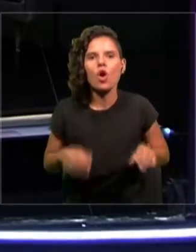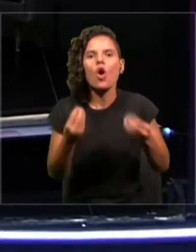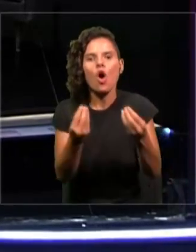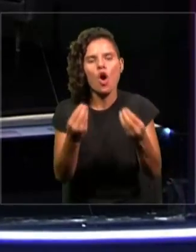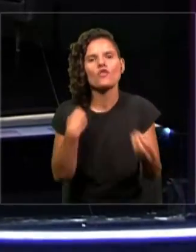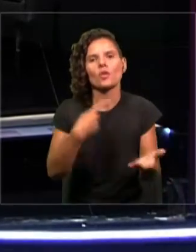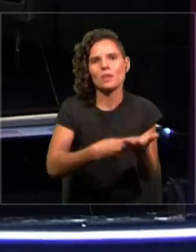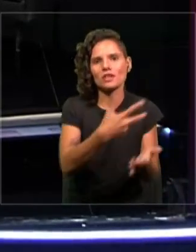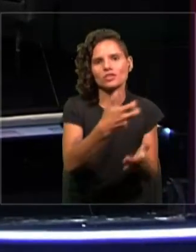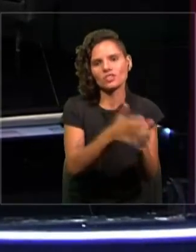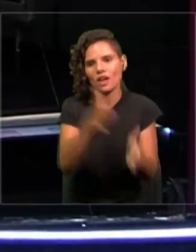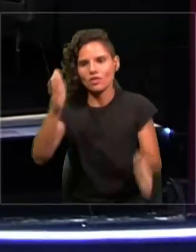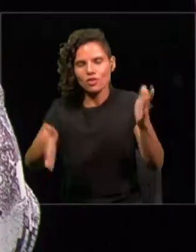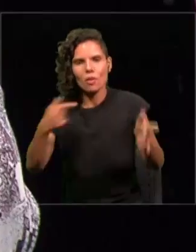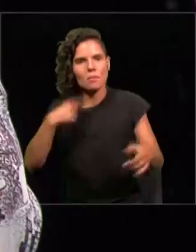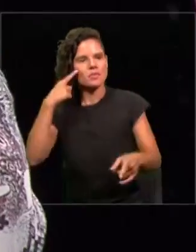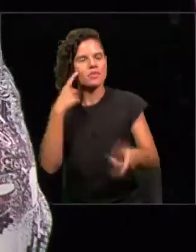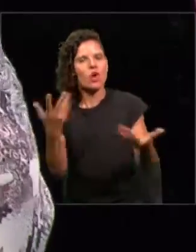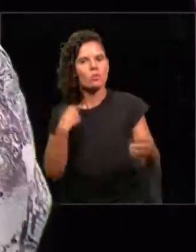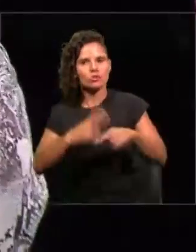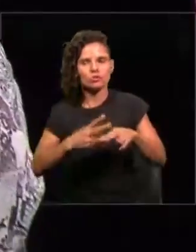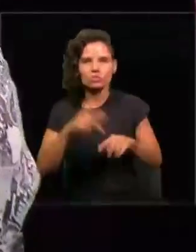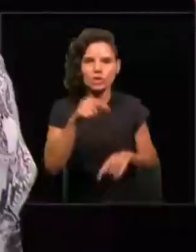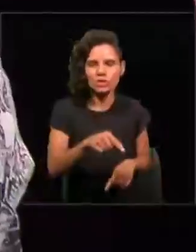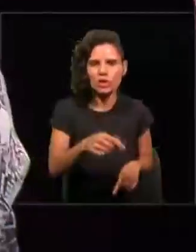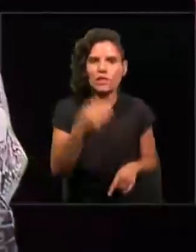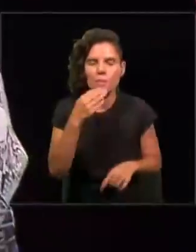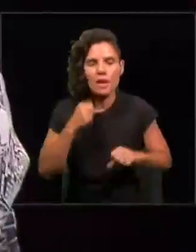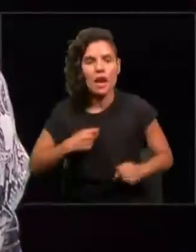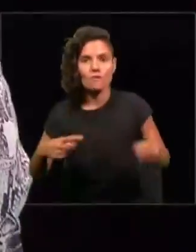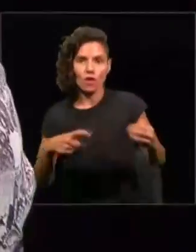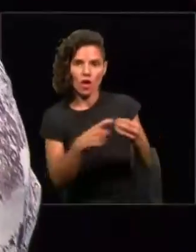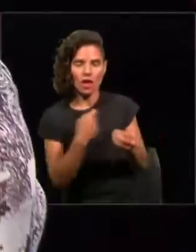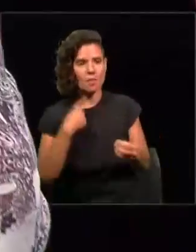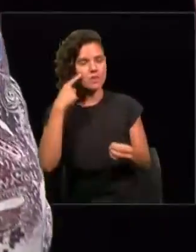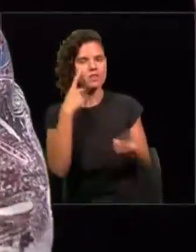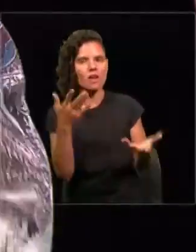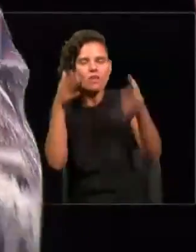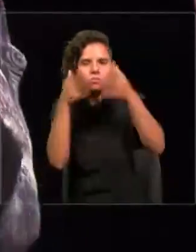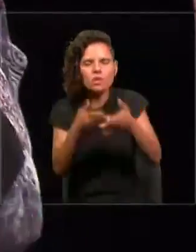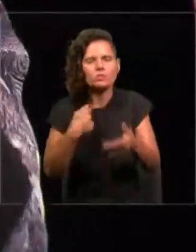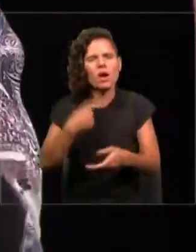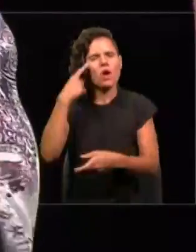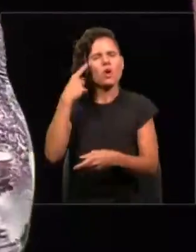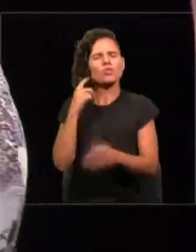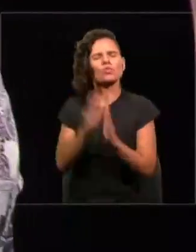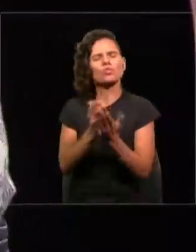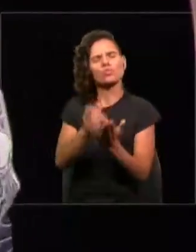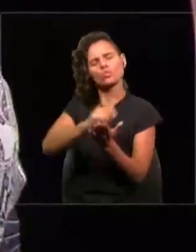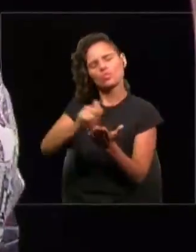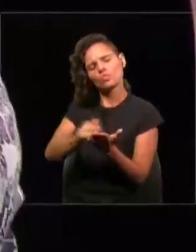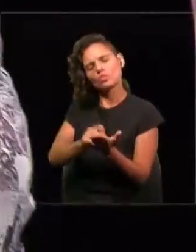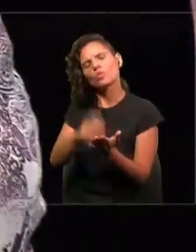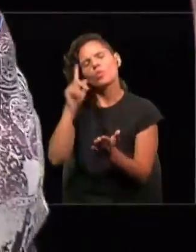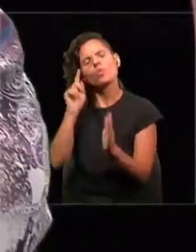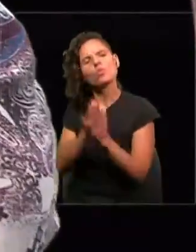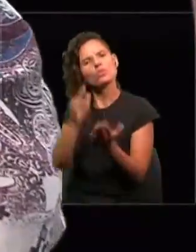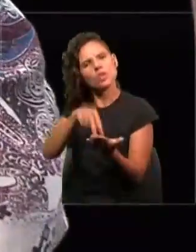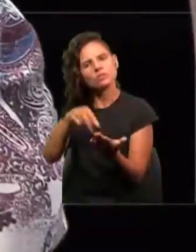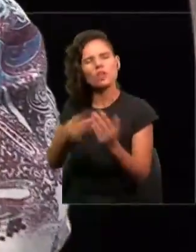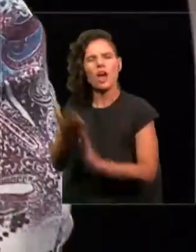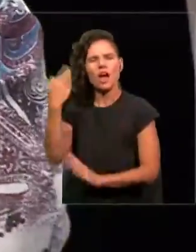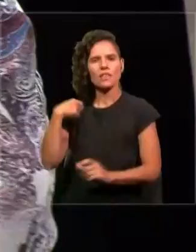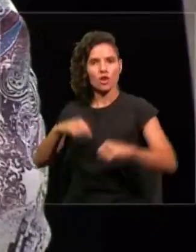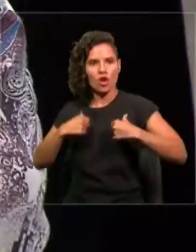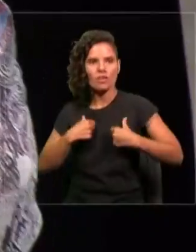hubo tentativas correctoras, y yo diría desde la misma biología. Me acuerdo un texto de Usansky que usábamos mucho cuando yo era joven, también